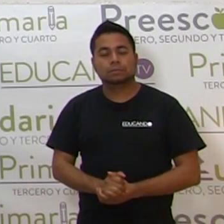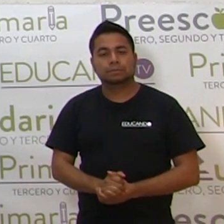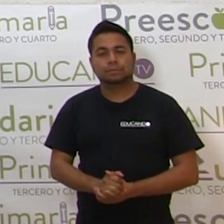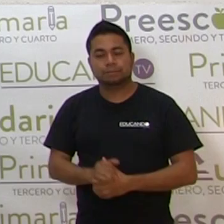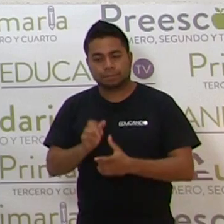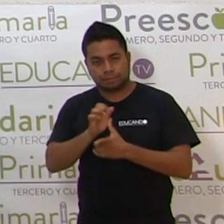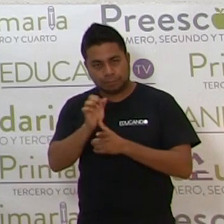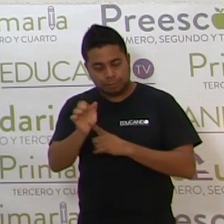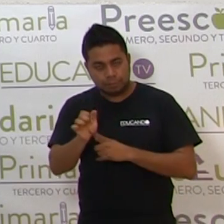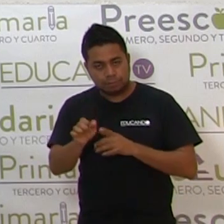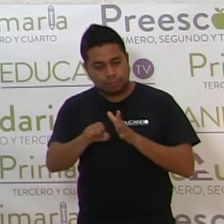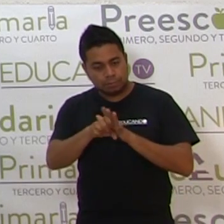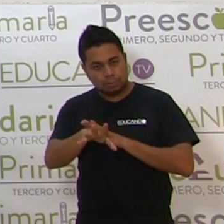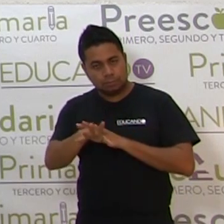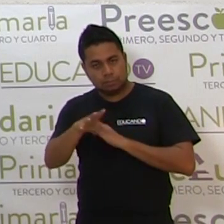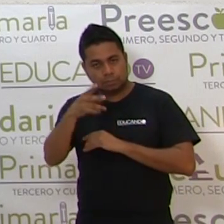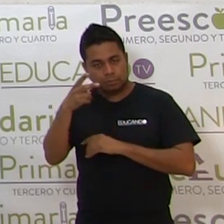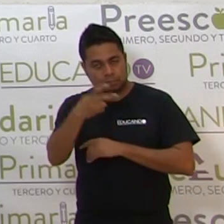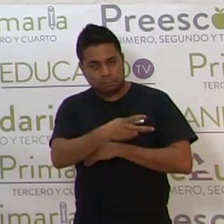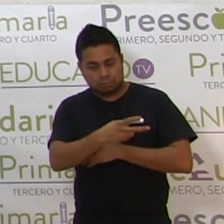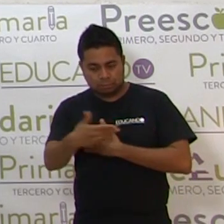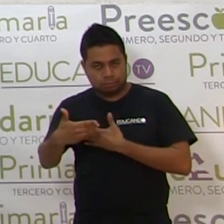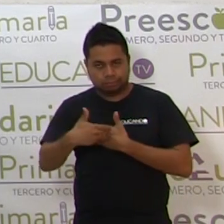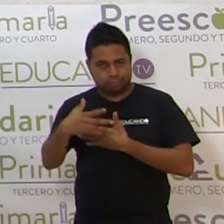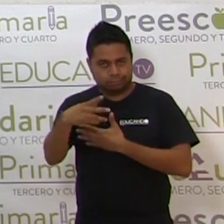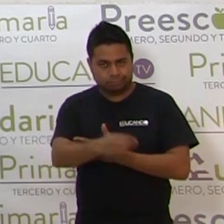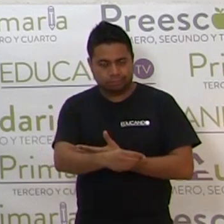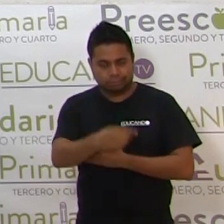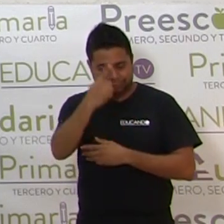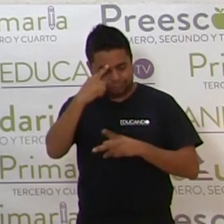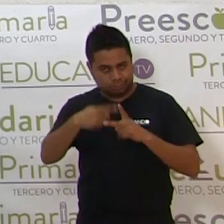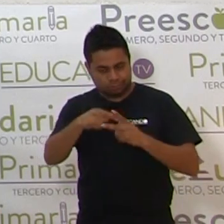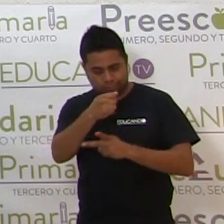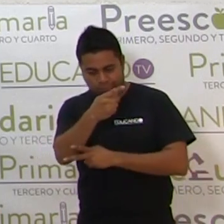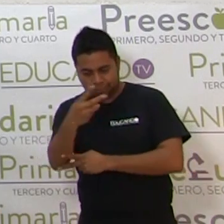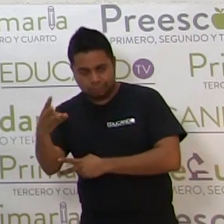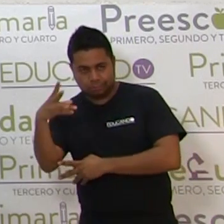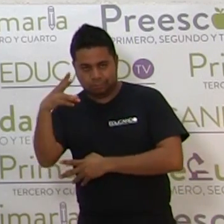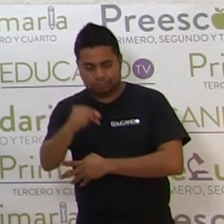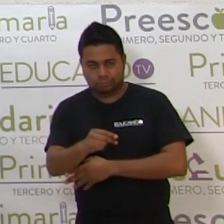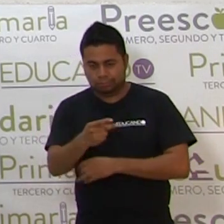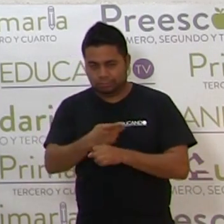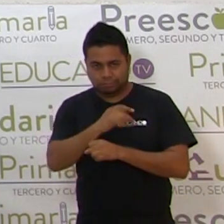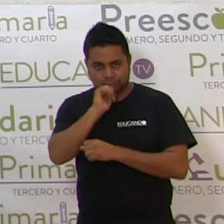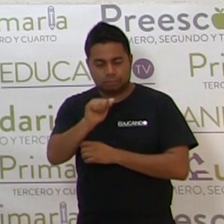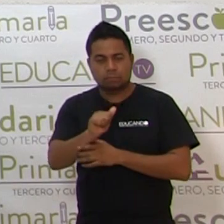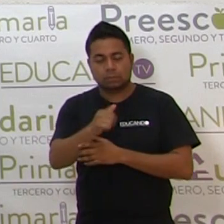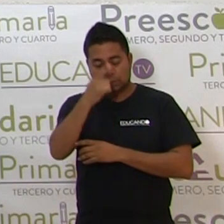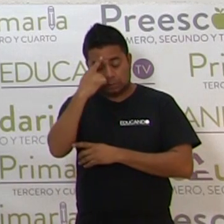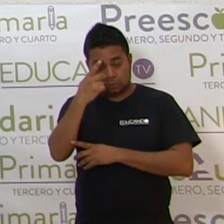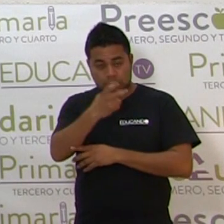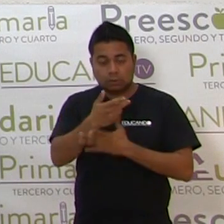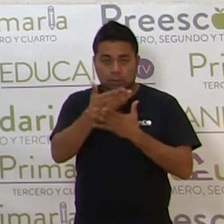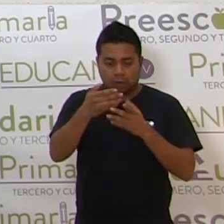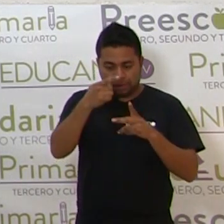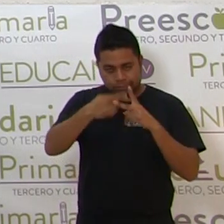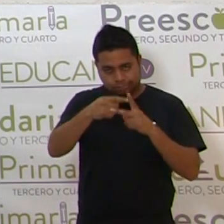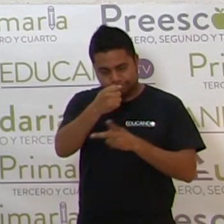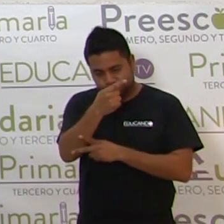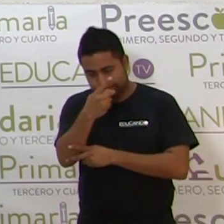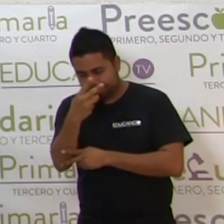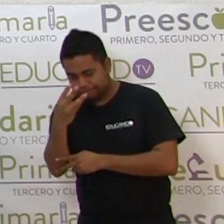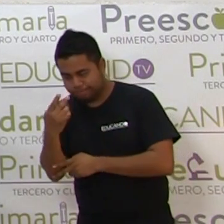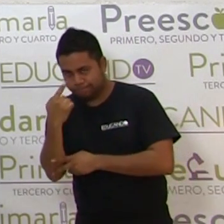conclusión de que no va a interferir en el conteo de sílabas. Para ello, vamos a contar de la siguiente